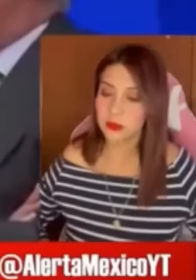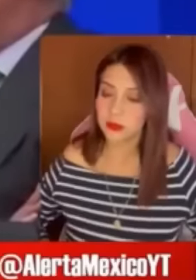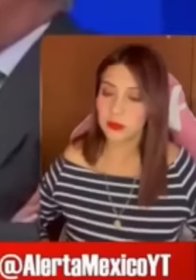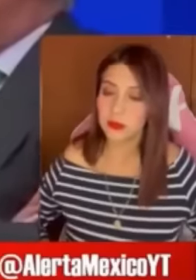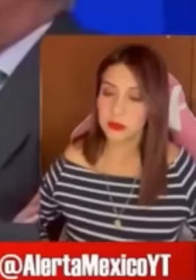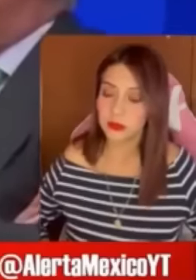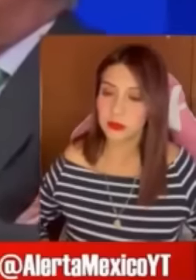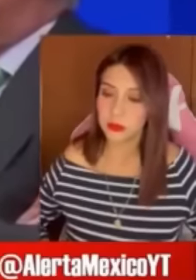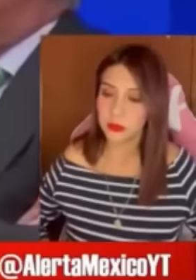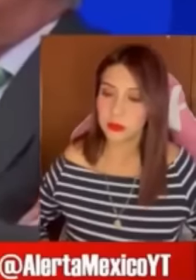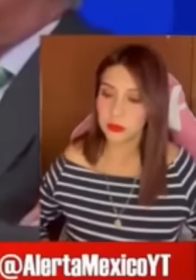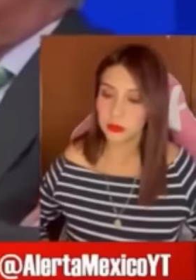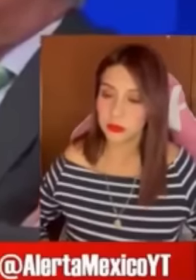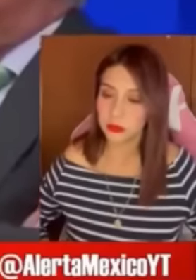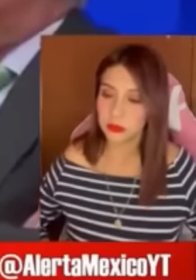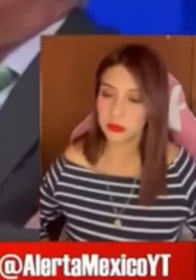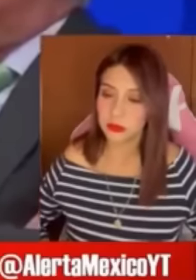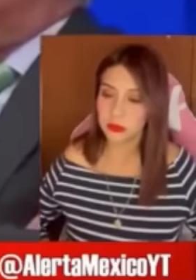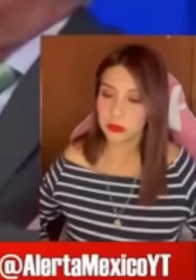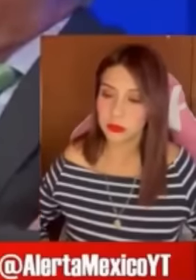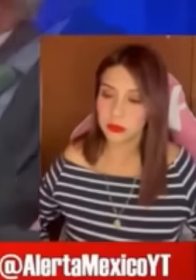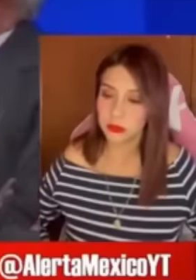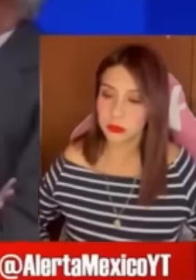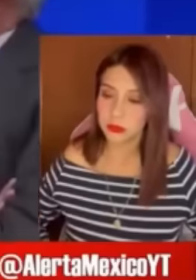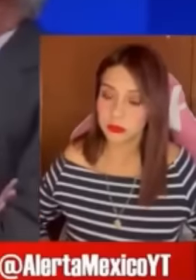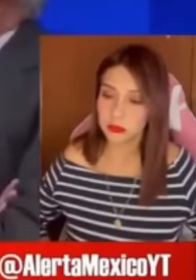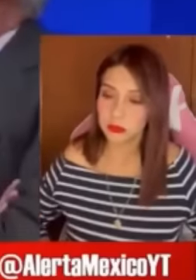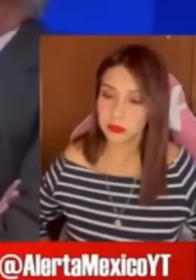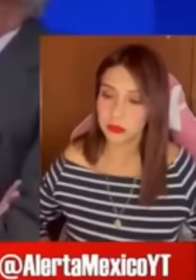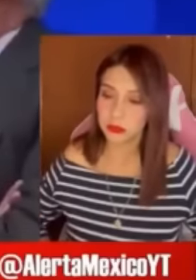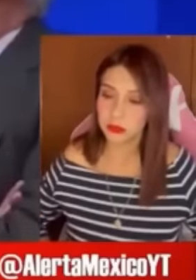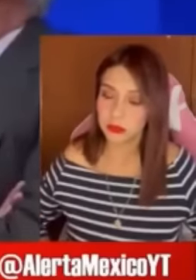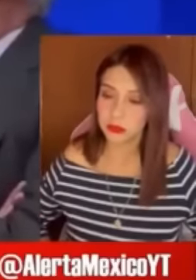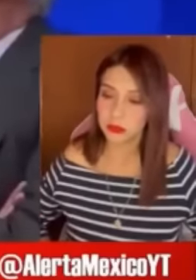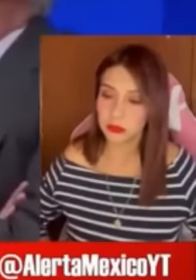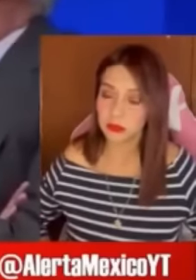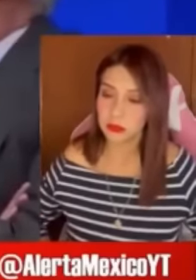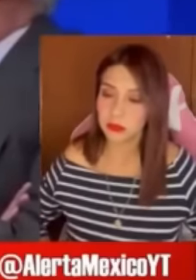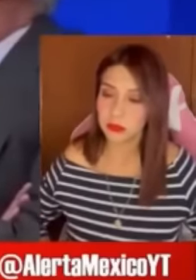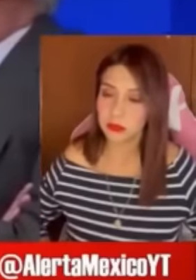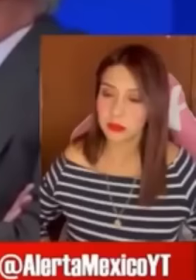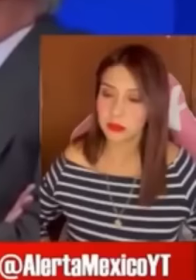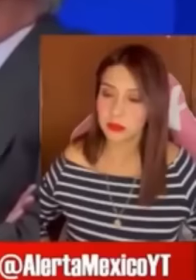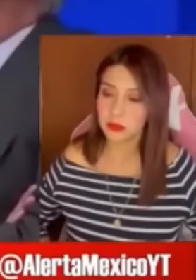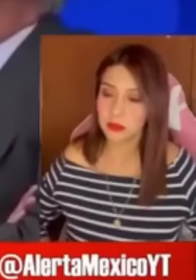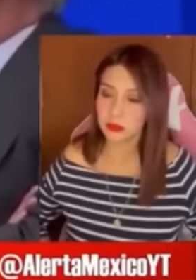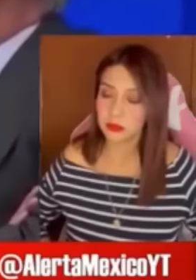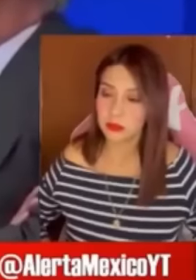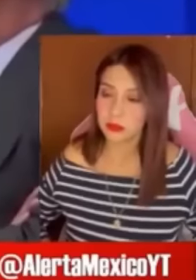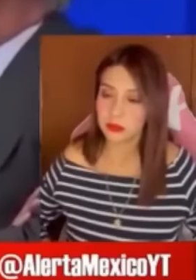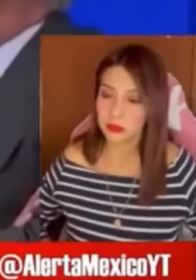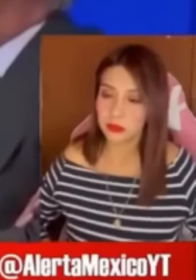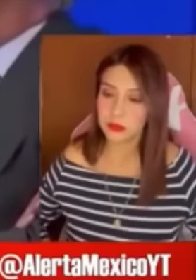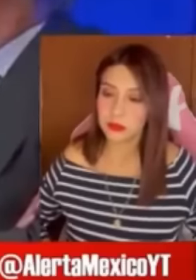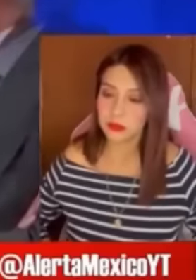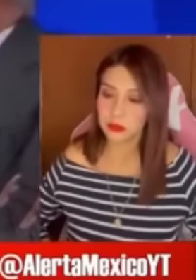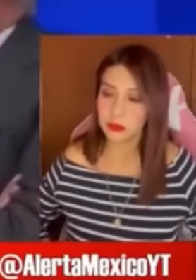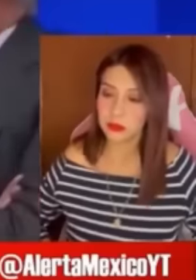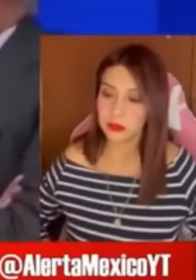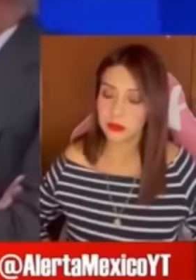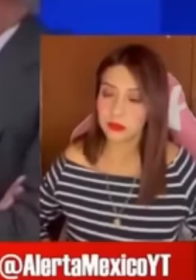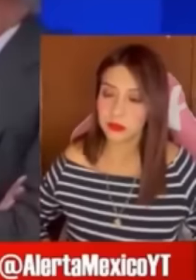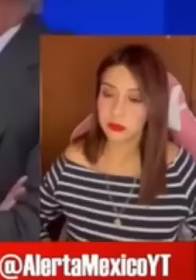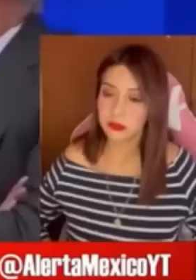recordarás que en la campaña dijo, el NAFTA es el peor tratado que ha habido en la historia, y lo vamos a dar por tierra con él. Entonces tenías que ir de una